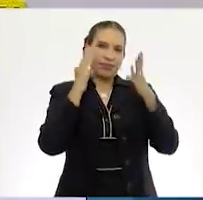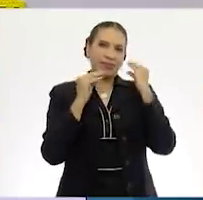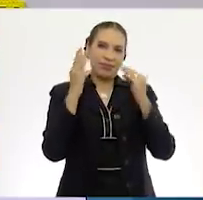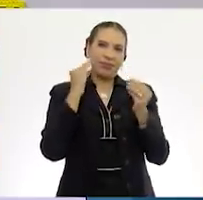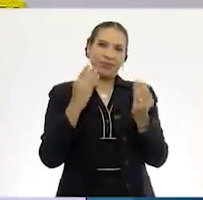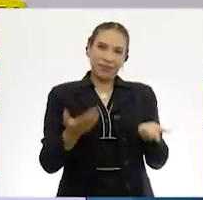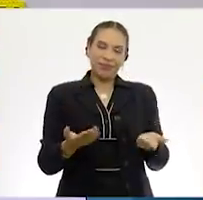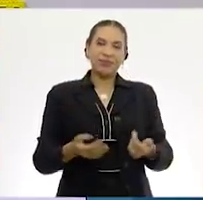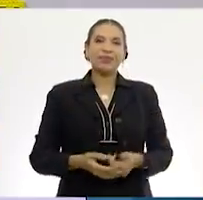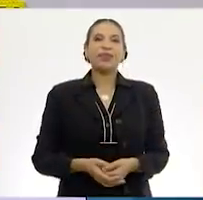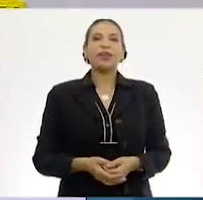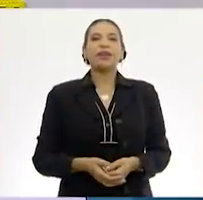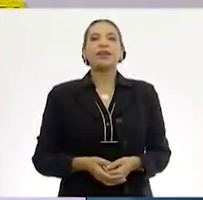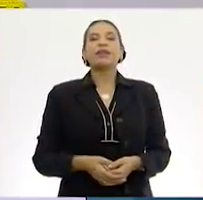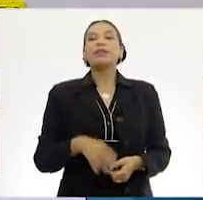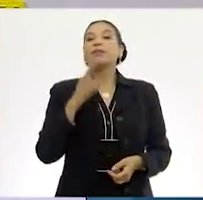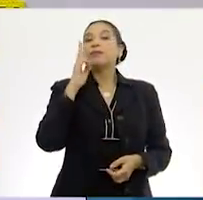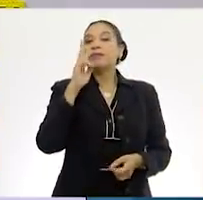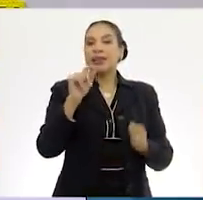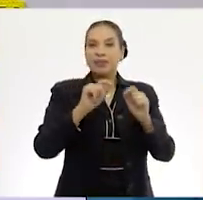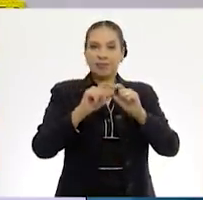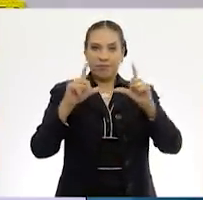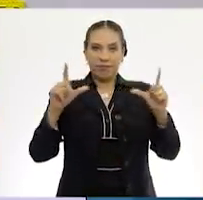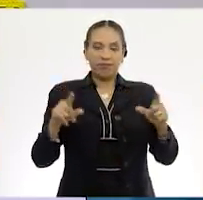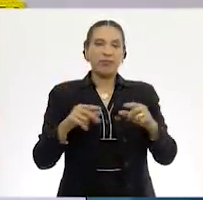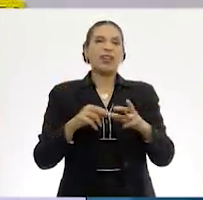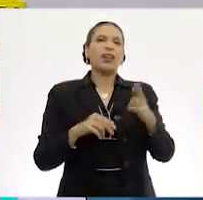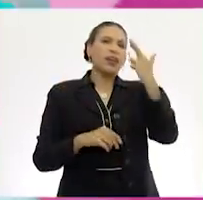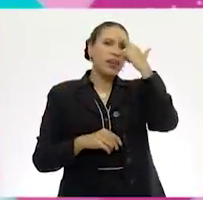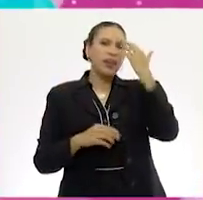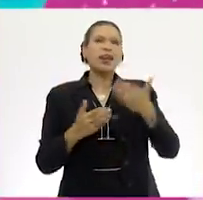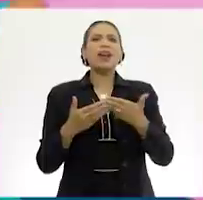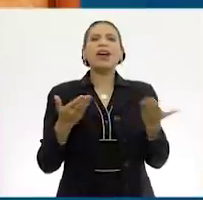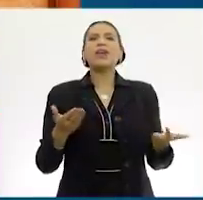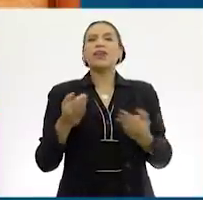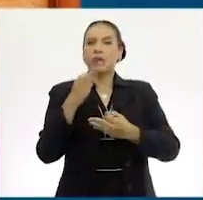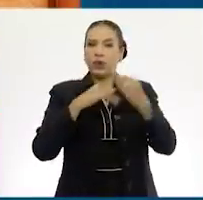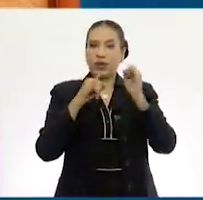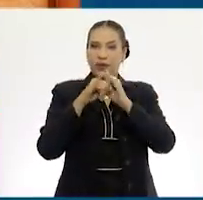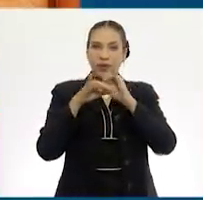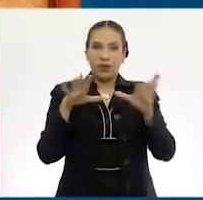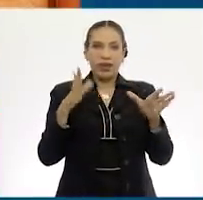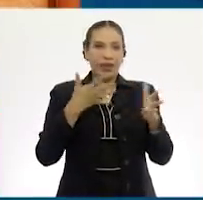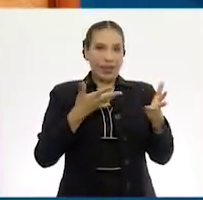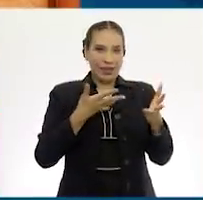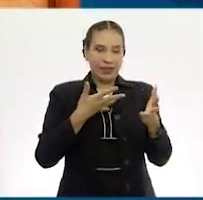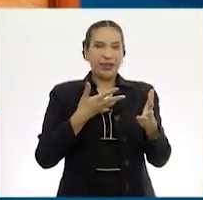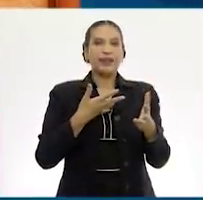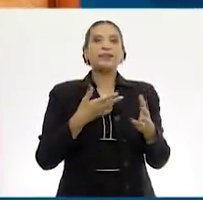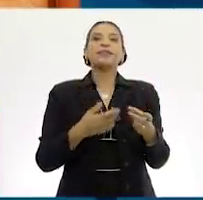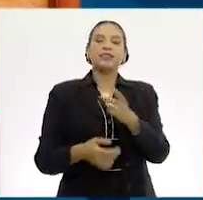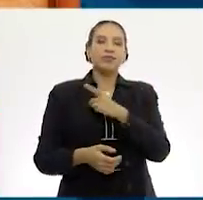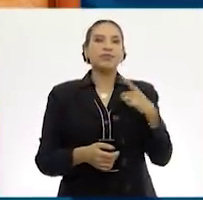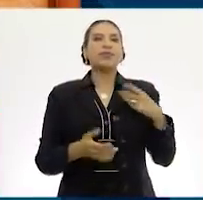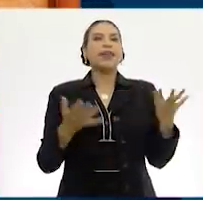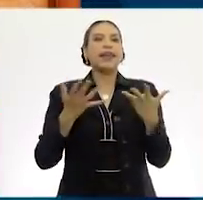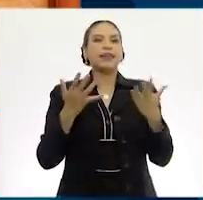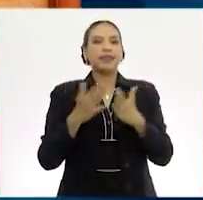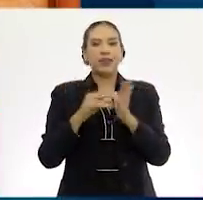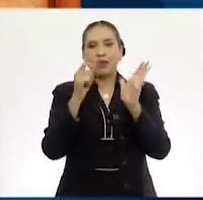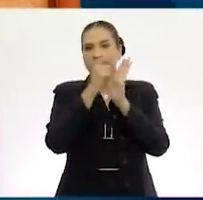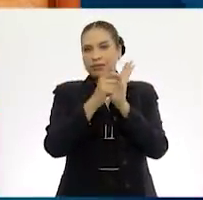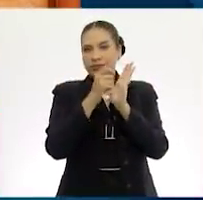aprendimos. Vamos a ver la siguiente imagen. Acuérdense que ahora lo que sigue es, con toda la información que reunimos, pues vamos a hacer nuestro